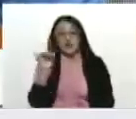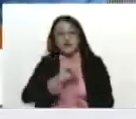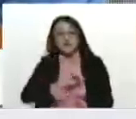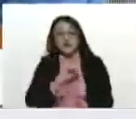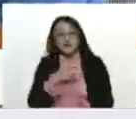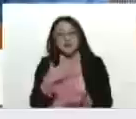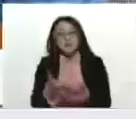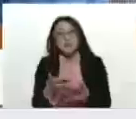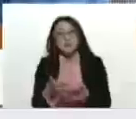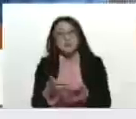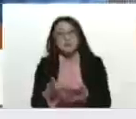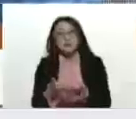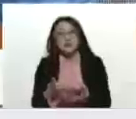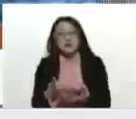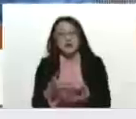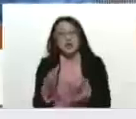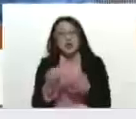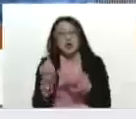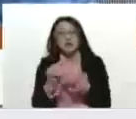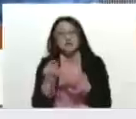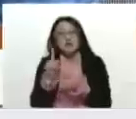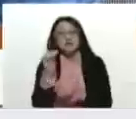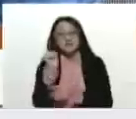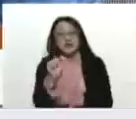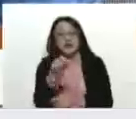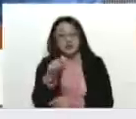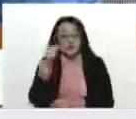dolarización ese alguien es un traidor